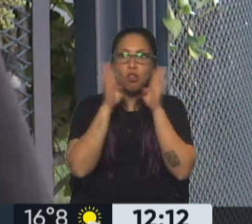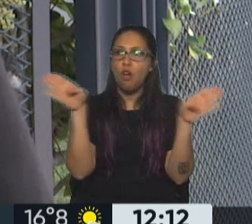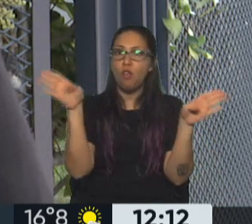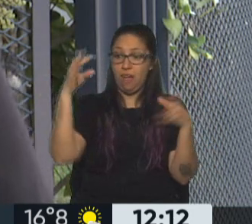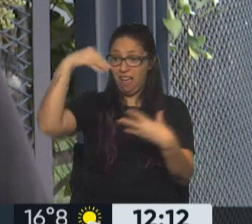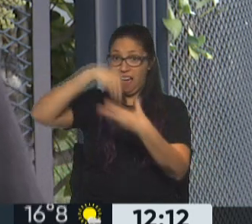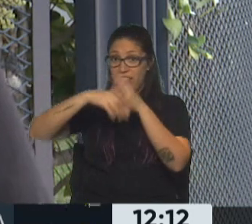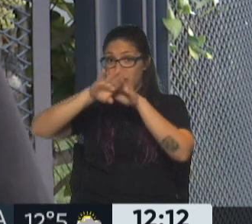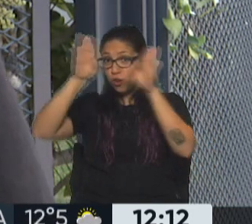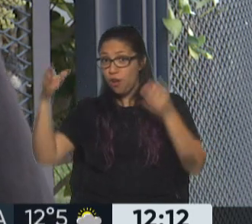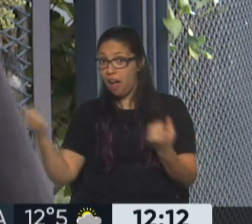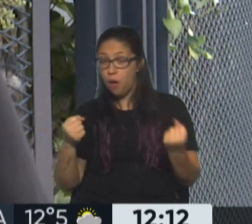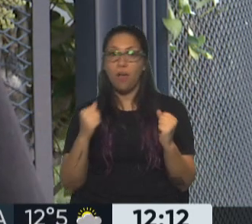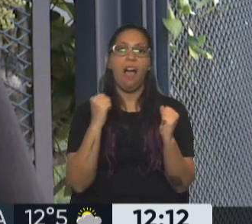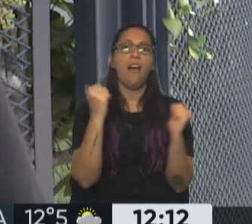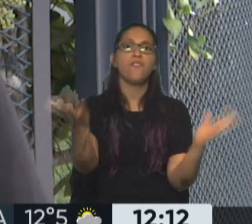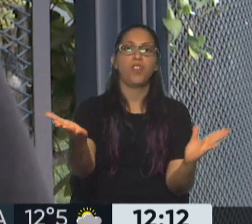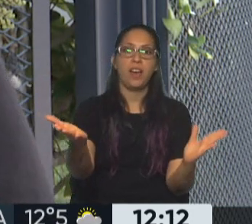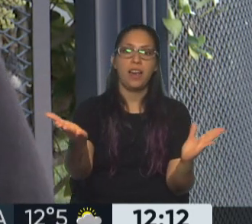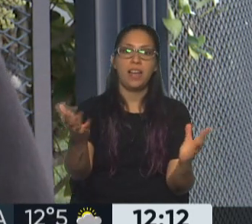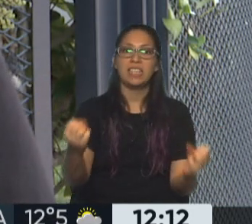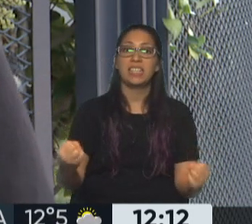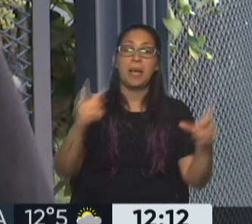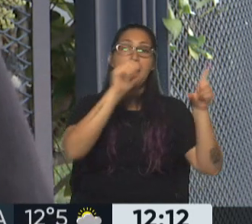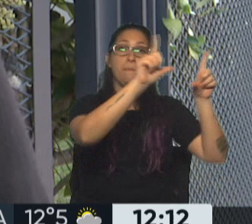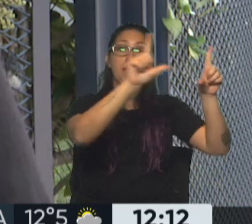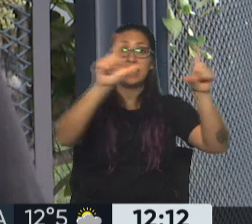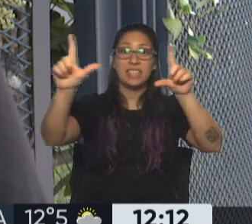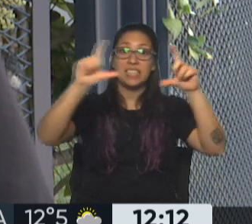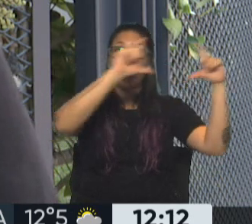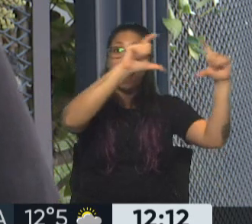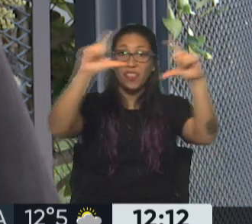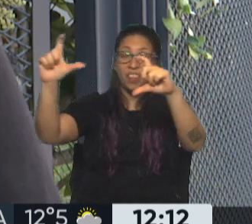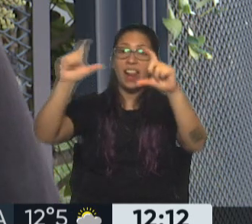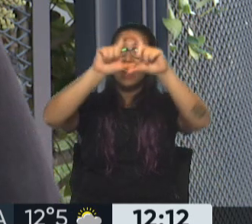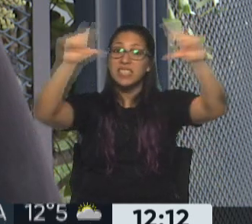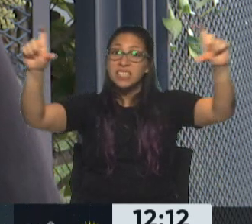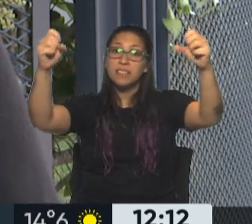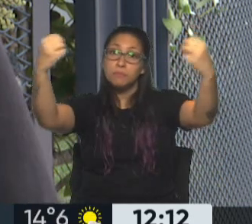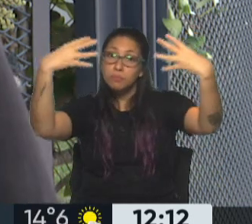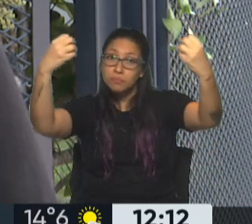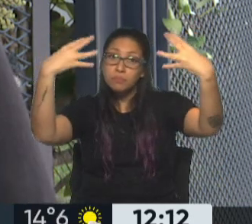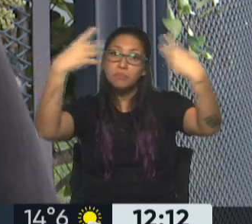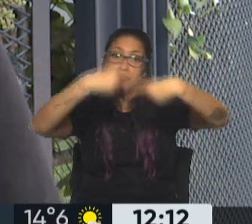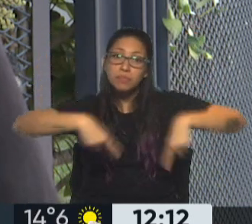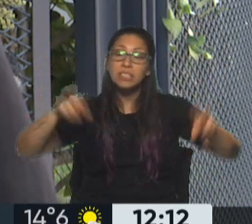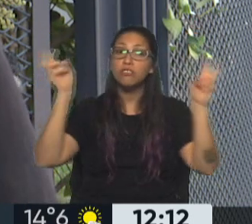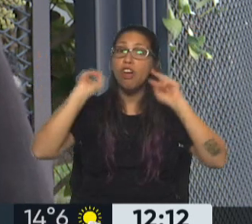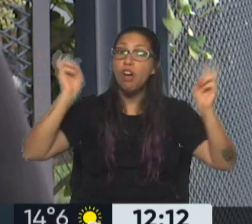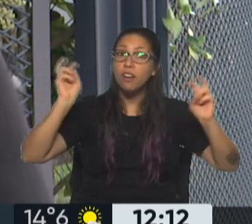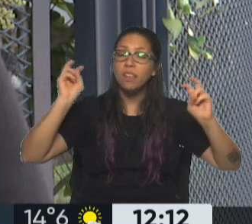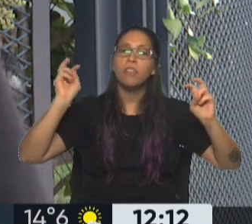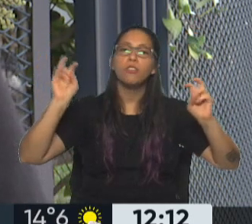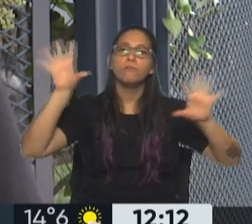habitáculo sino con lo que pasa afuera ya sea señales cartelería señales lumínicas señales Sonoras entonces